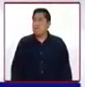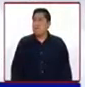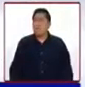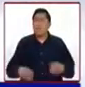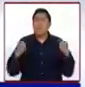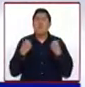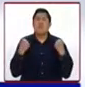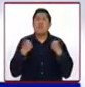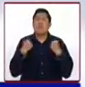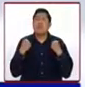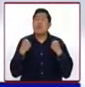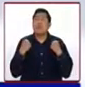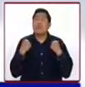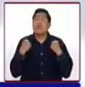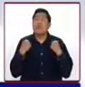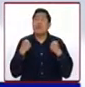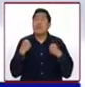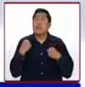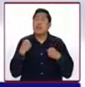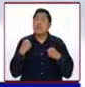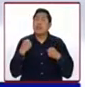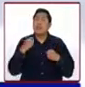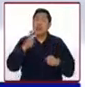Está bien el frío que está haciendo. Estamos a